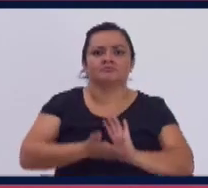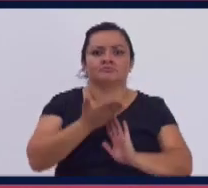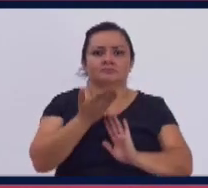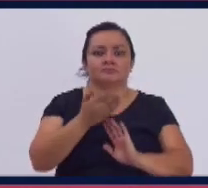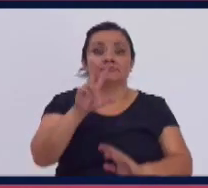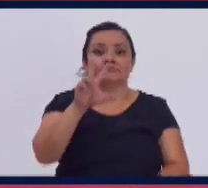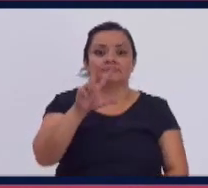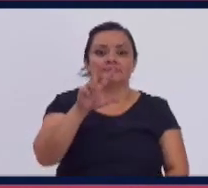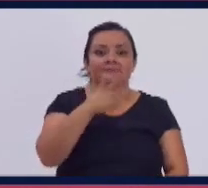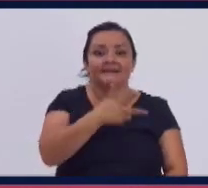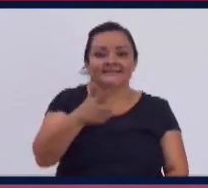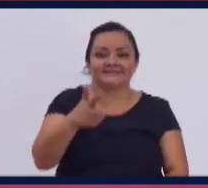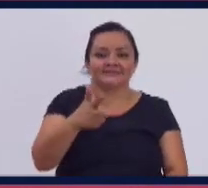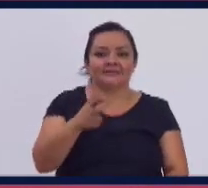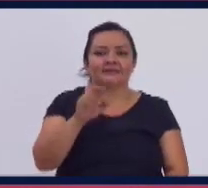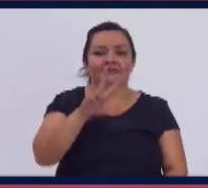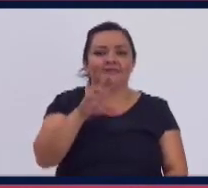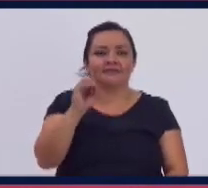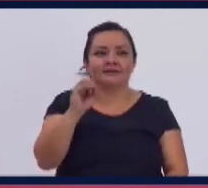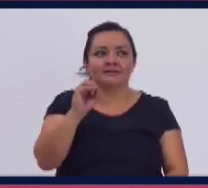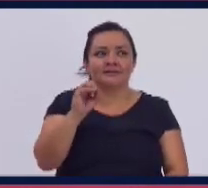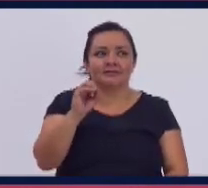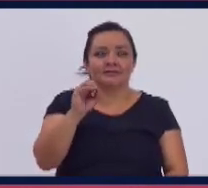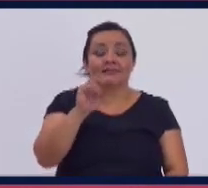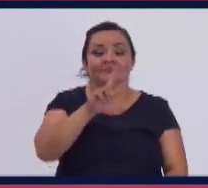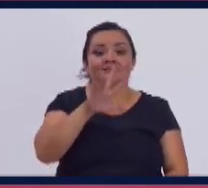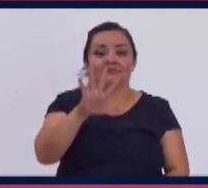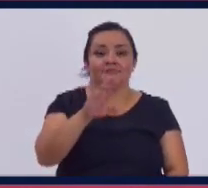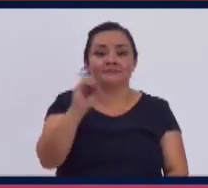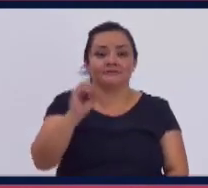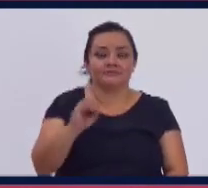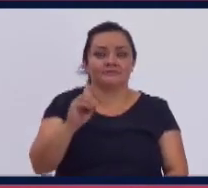En 3 semanas, el 35% del ministerio se vino para arriba.